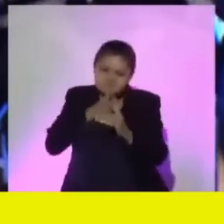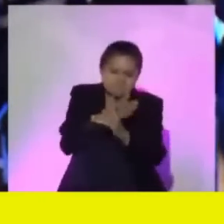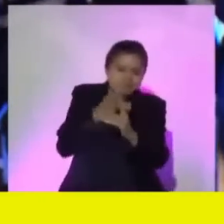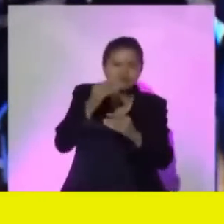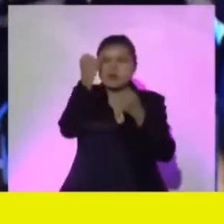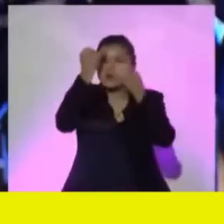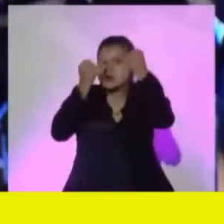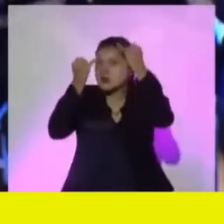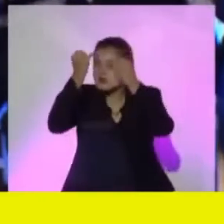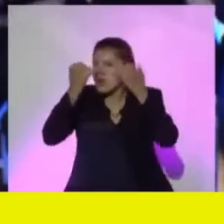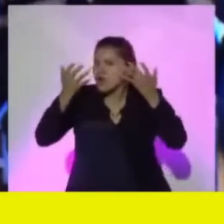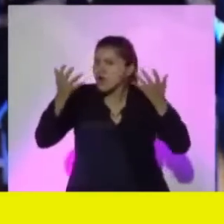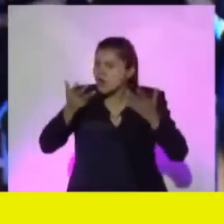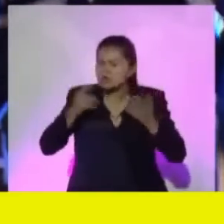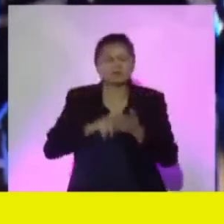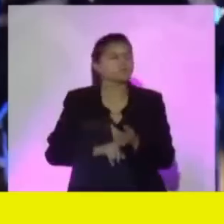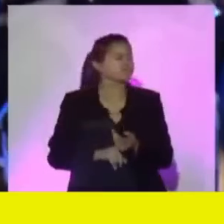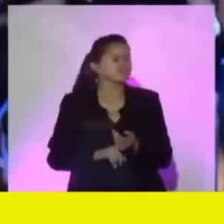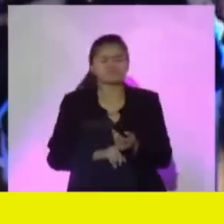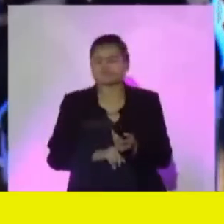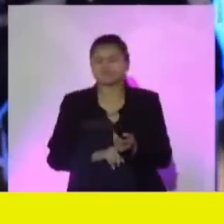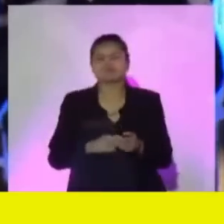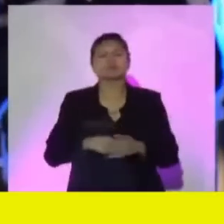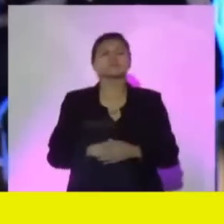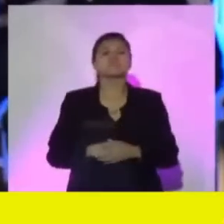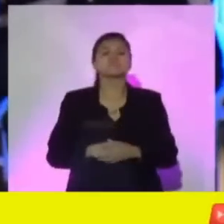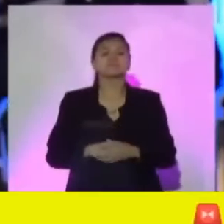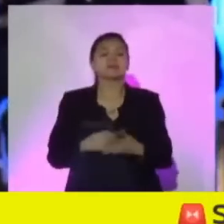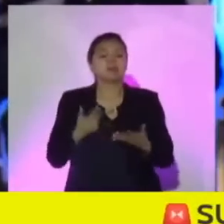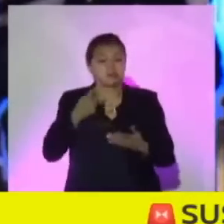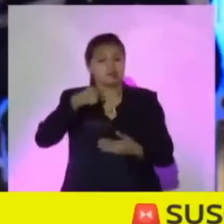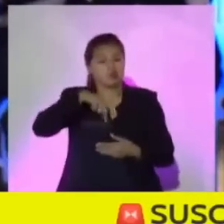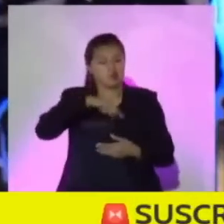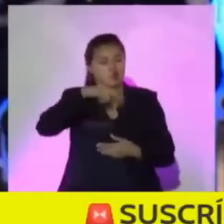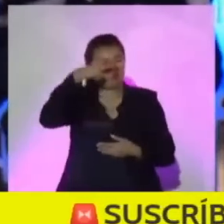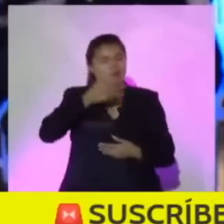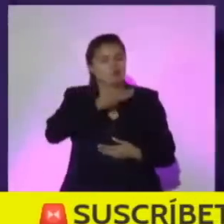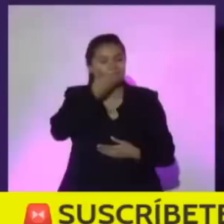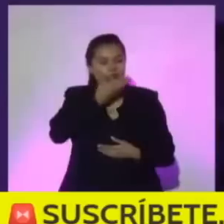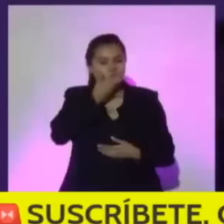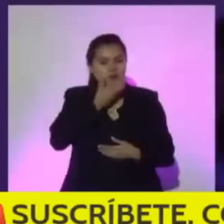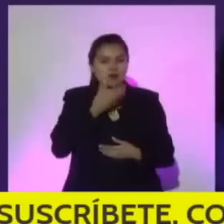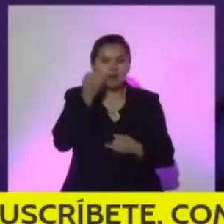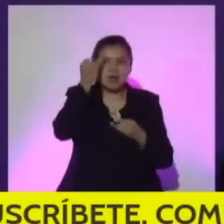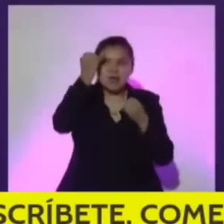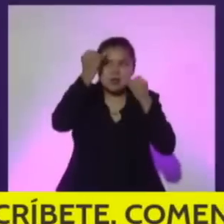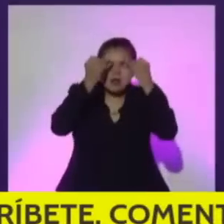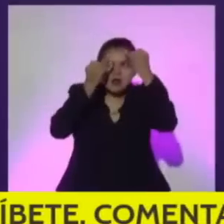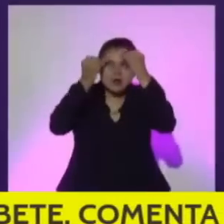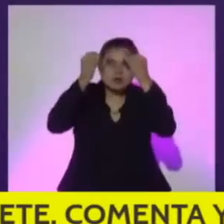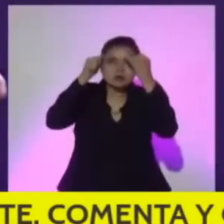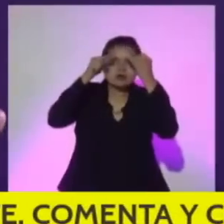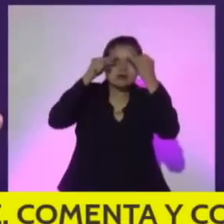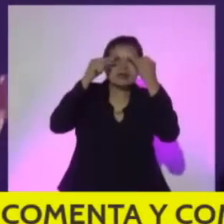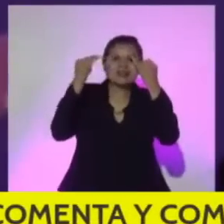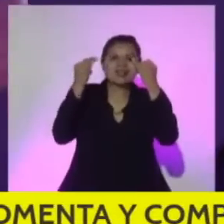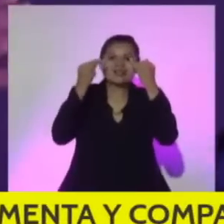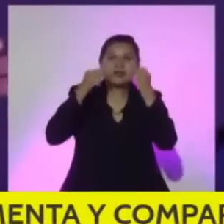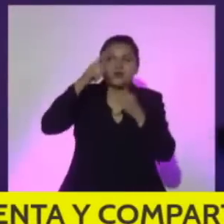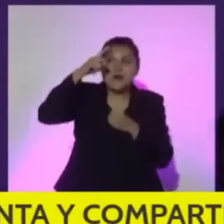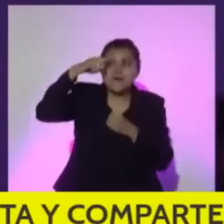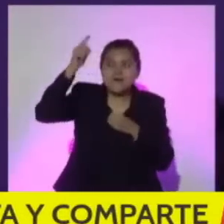precandidato a la presidencia de México paremos le de contar esa lónico que ha llegado Enrique de la